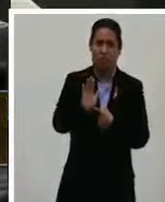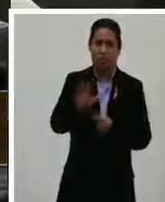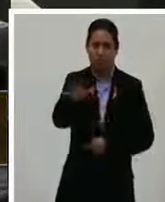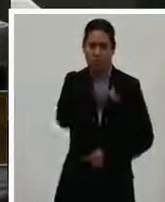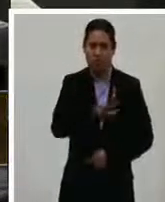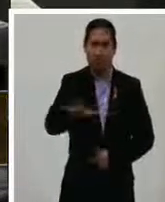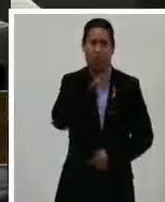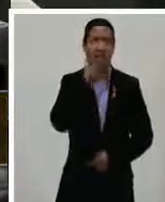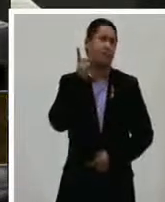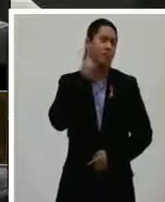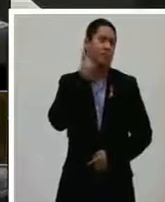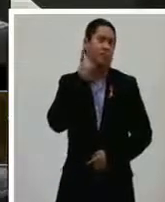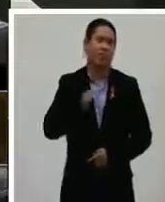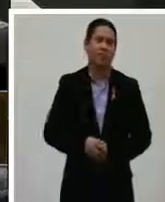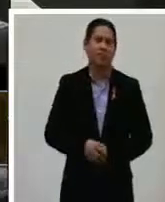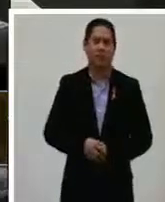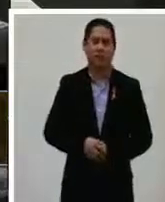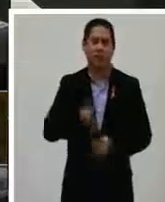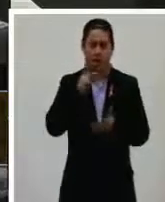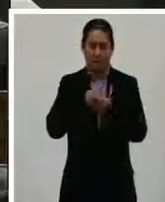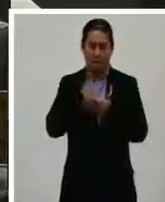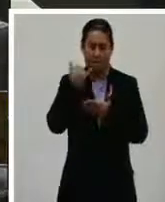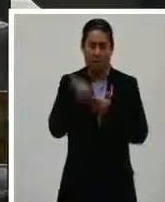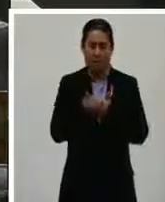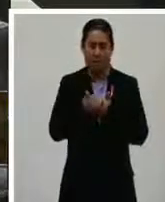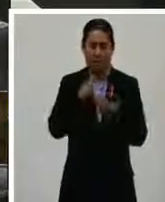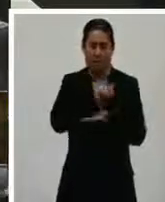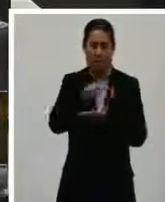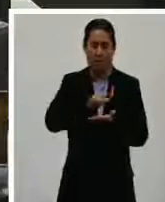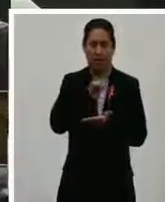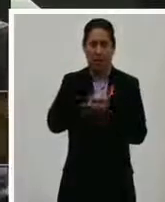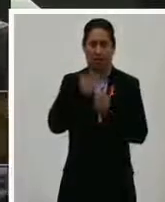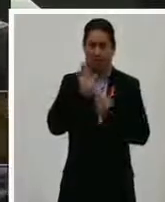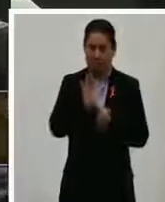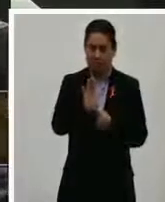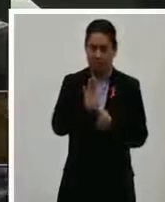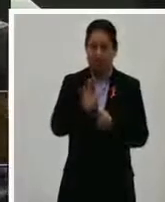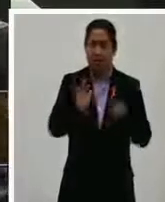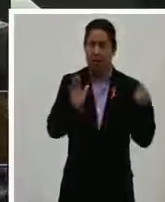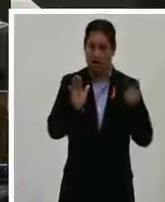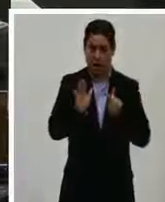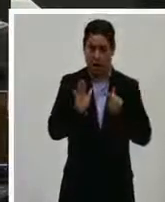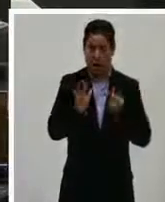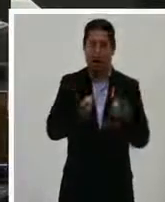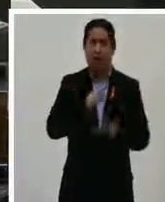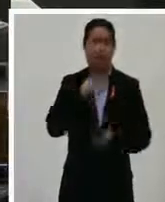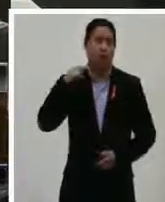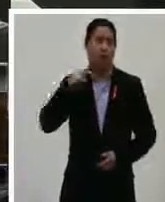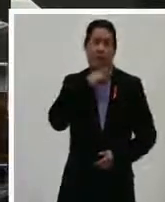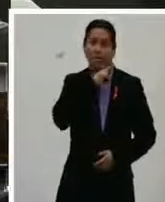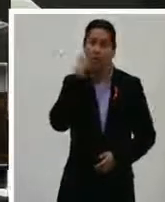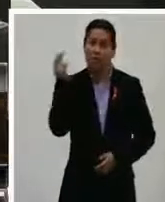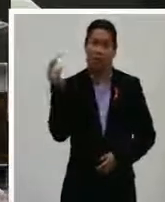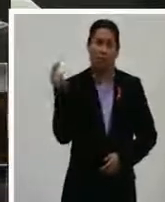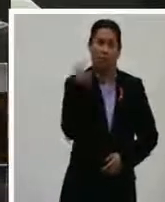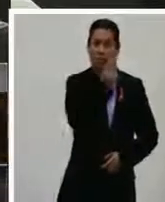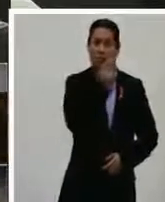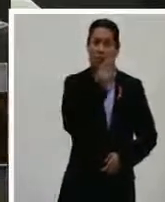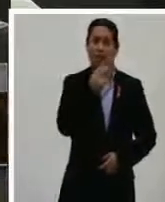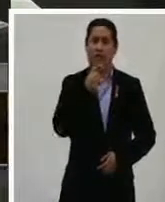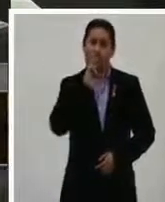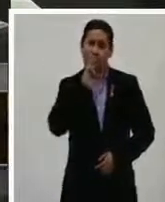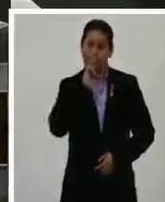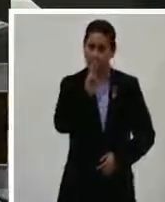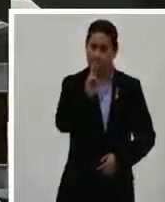honorable asamblea que la minuta presentada sea considerada como de urgente y obvia resolución